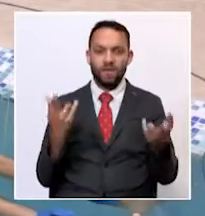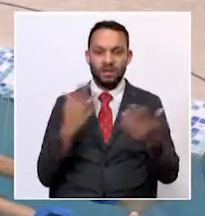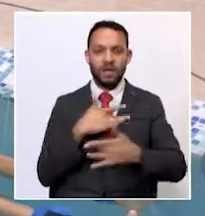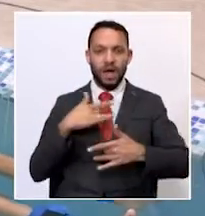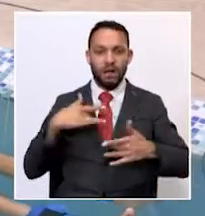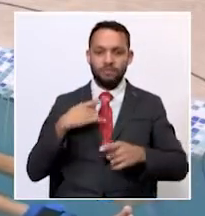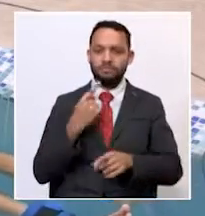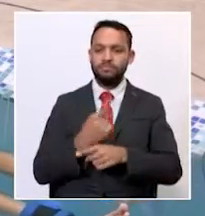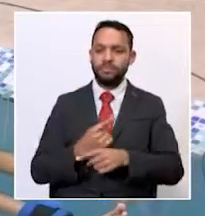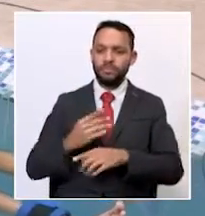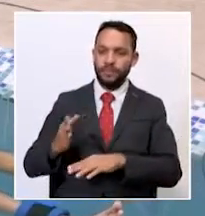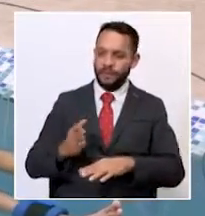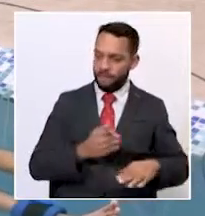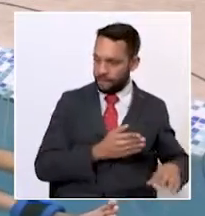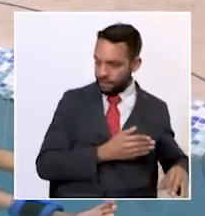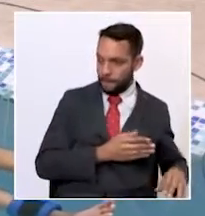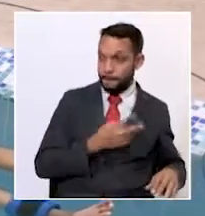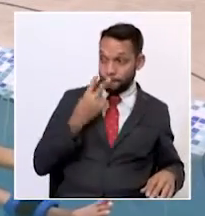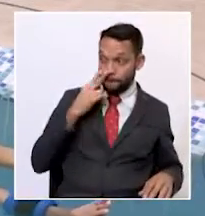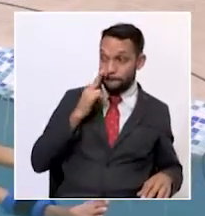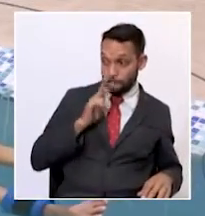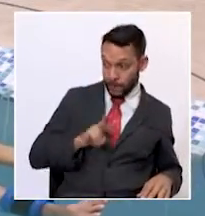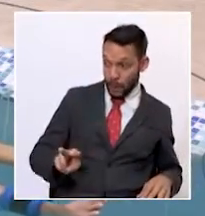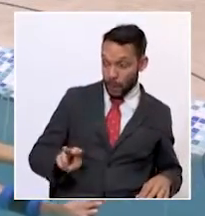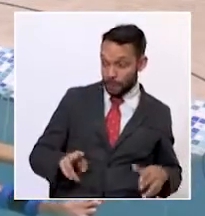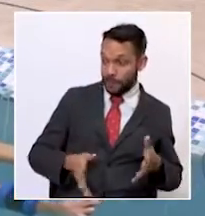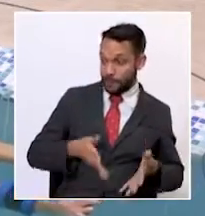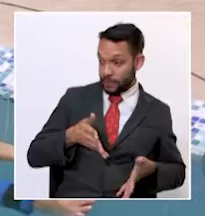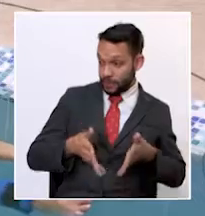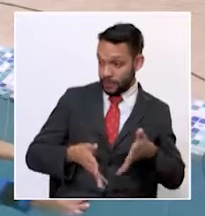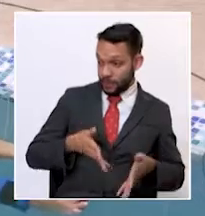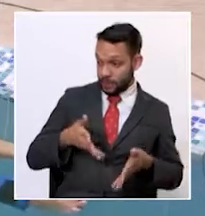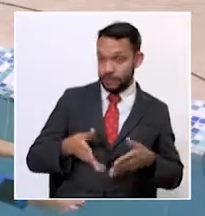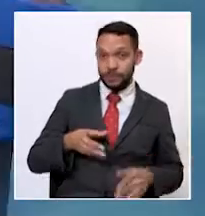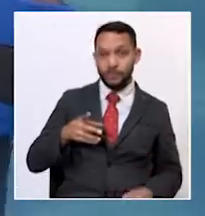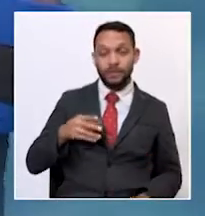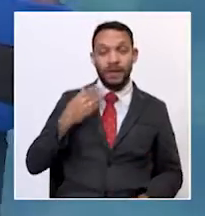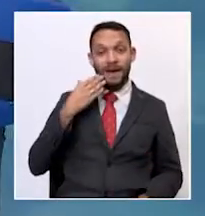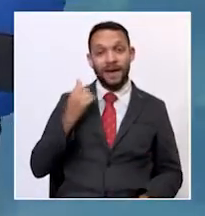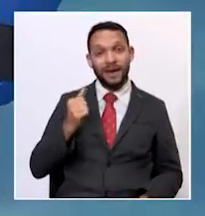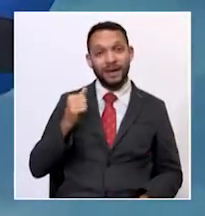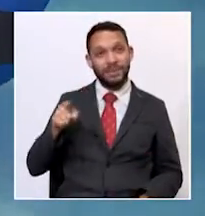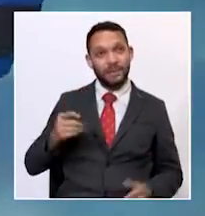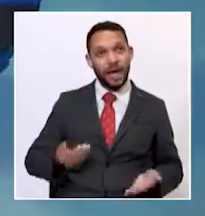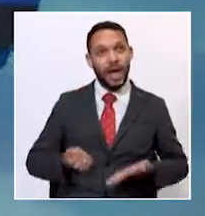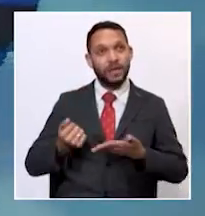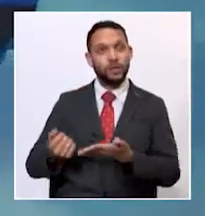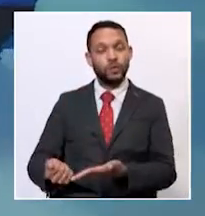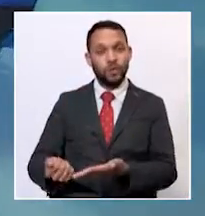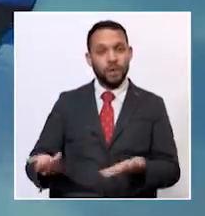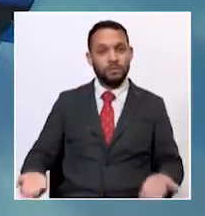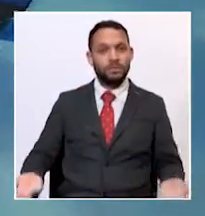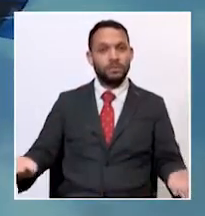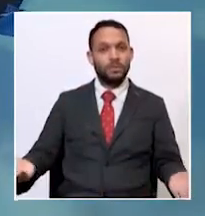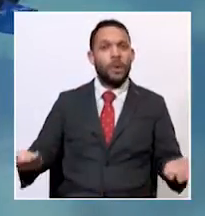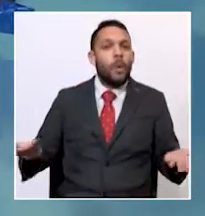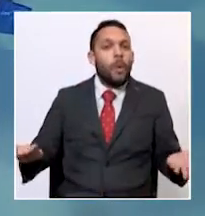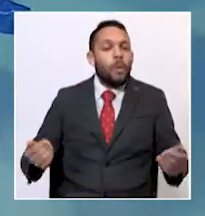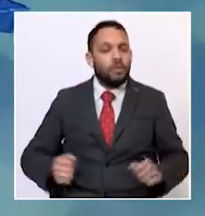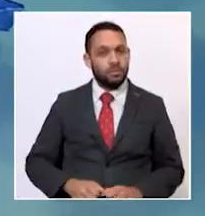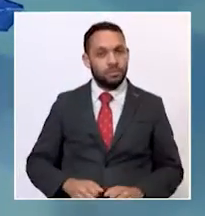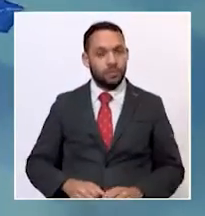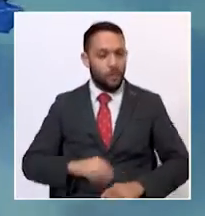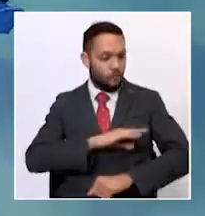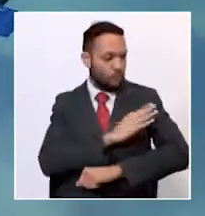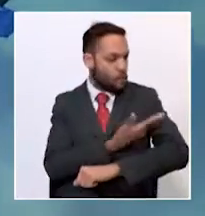contundente. Si ustedes ven ese ejercicio que está haciendo la doctora Ángela, uno dirán, pero ¿y cómo? Pues, ¿de dónde